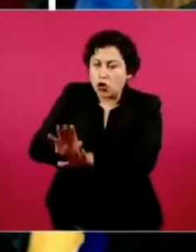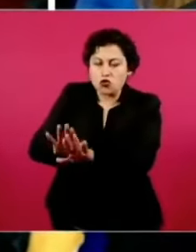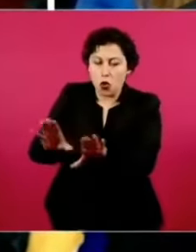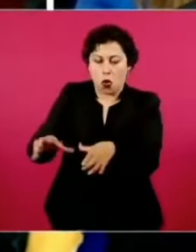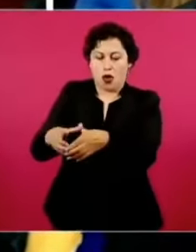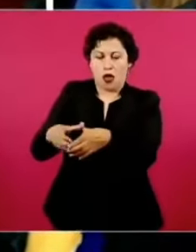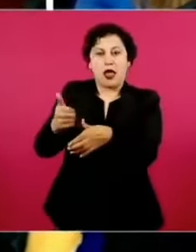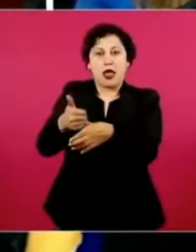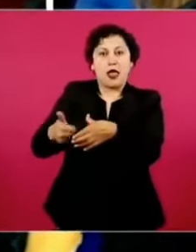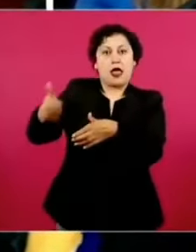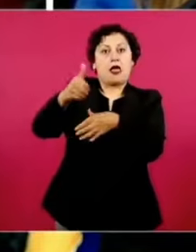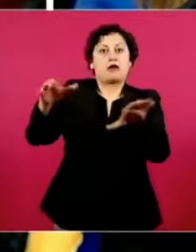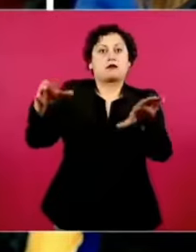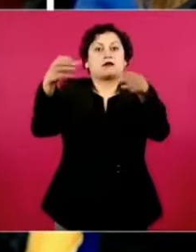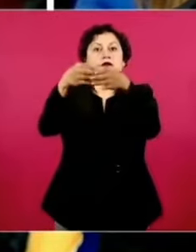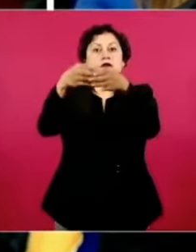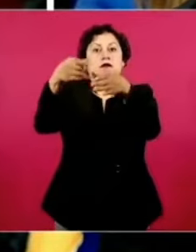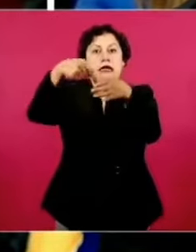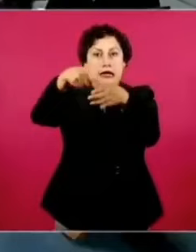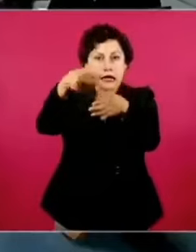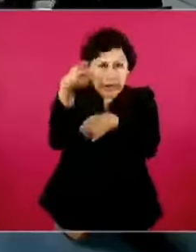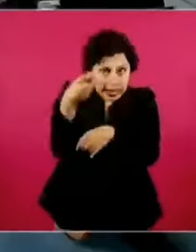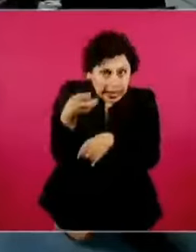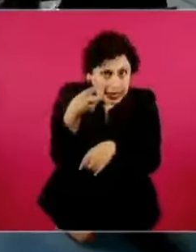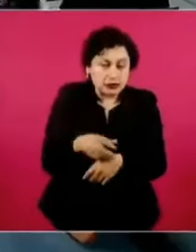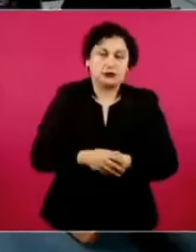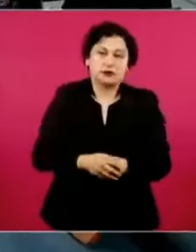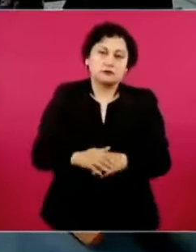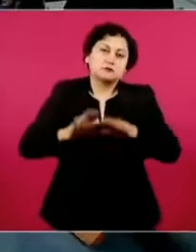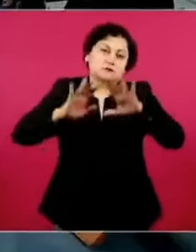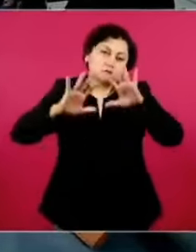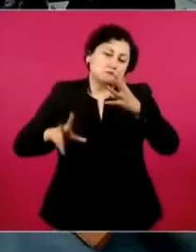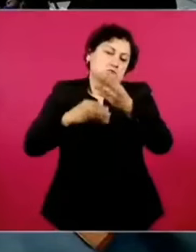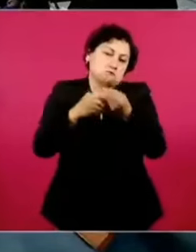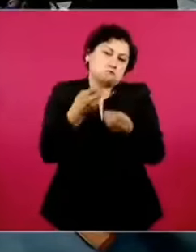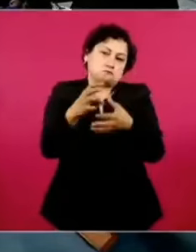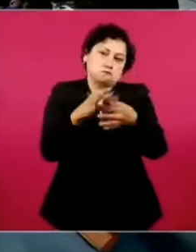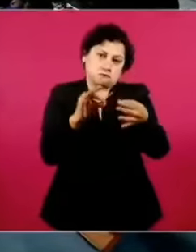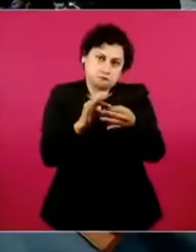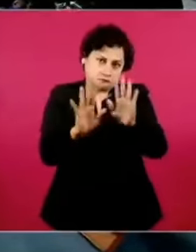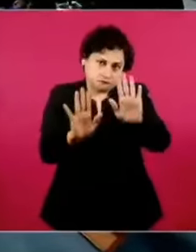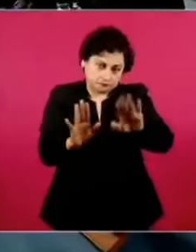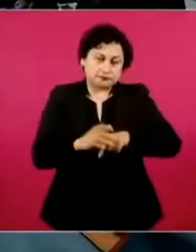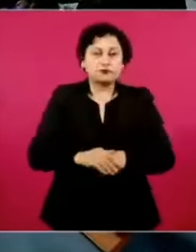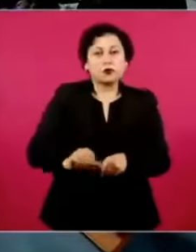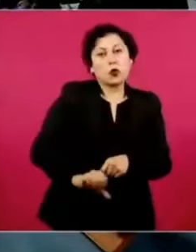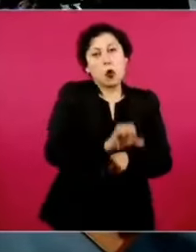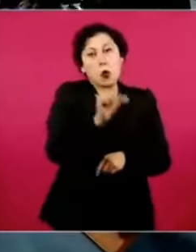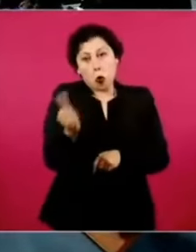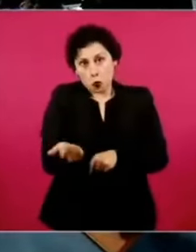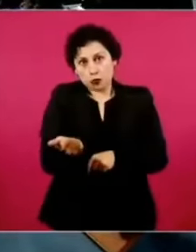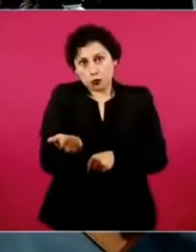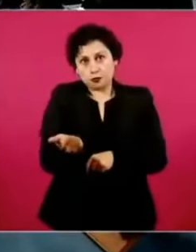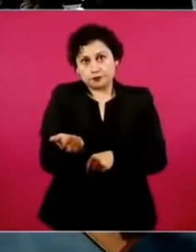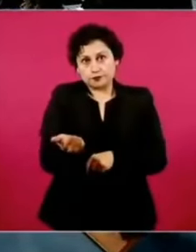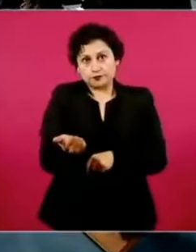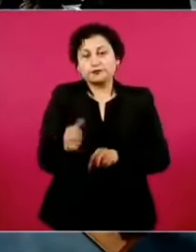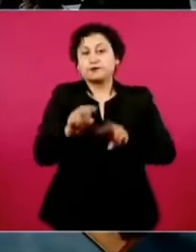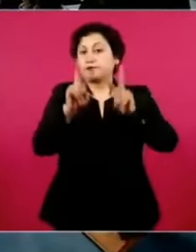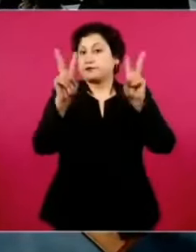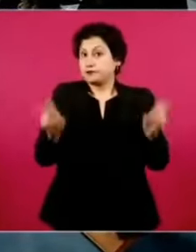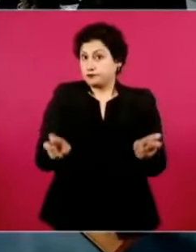el complemento a esta situación. Eso sería por ese lado. Y por el otro, hay otro tema